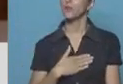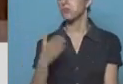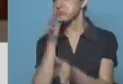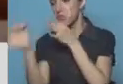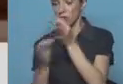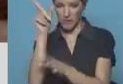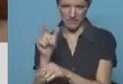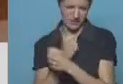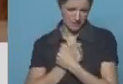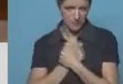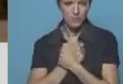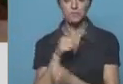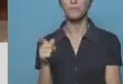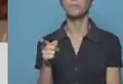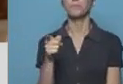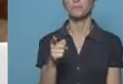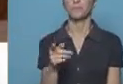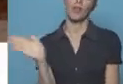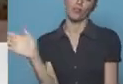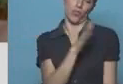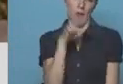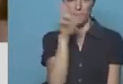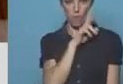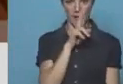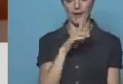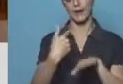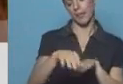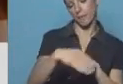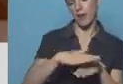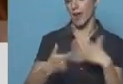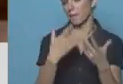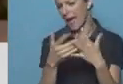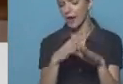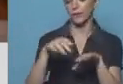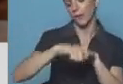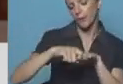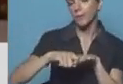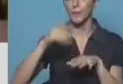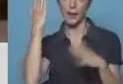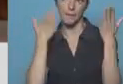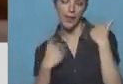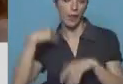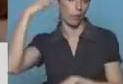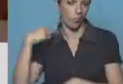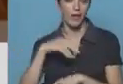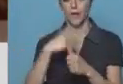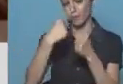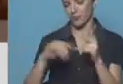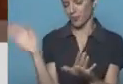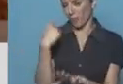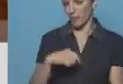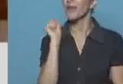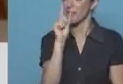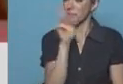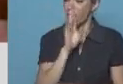mucho. Bueno, todas las mujeres, ¿no?, nos arreglamos las manos, el pelo, en fin, ¿no?, todas las cosas que hacemos las mujeres. Así